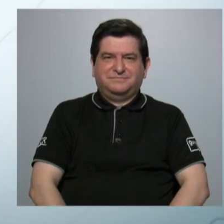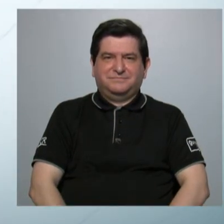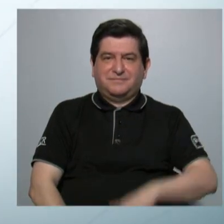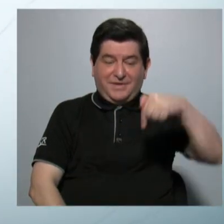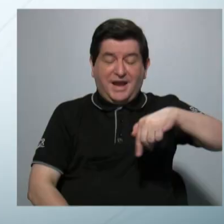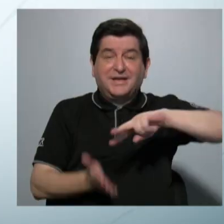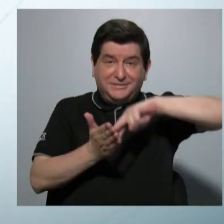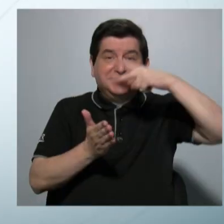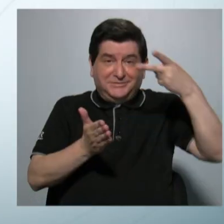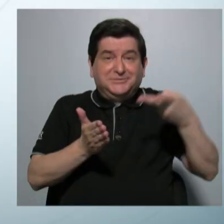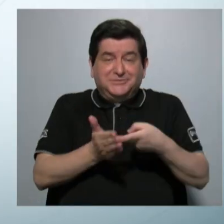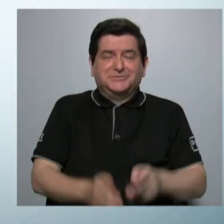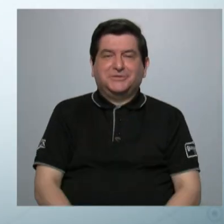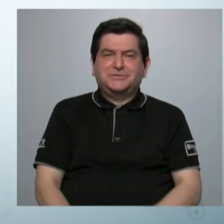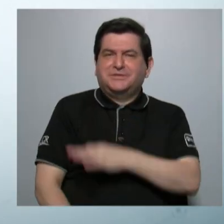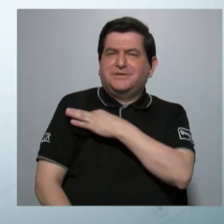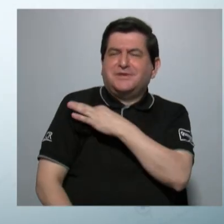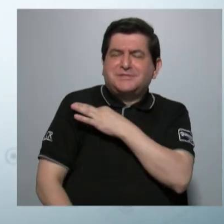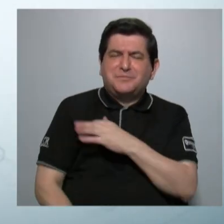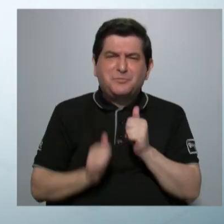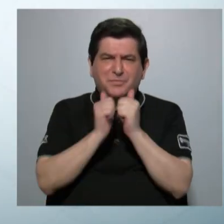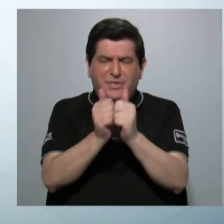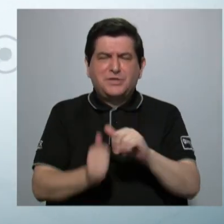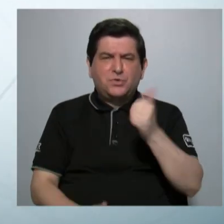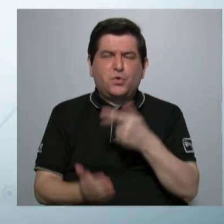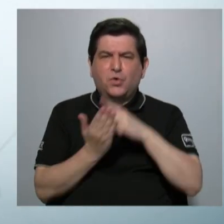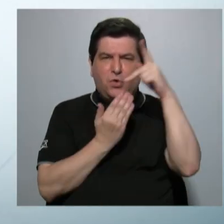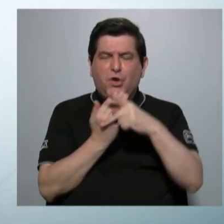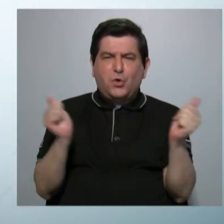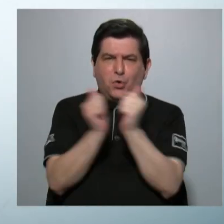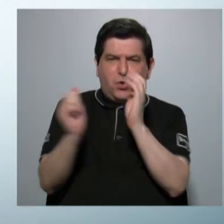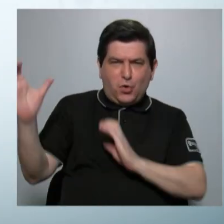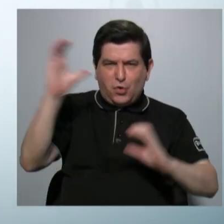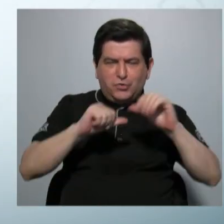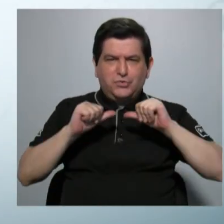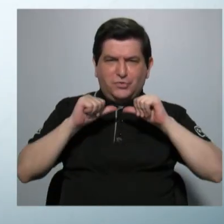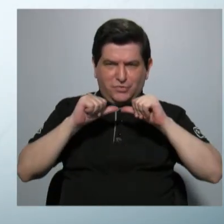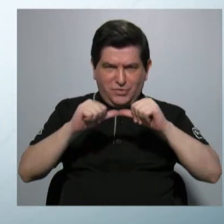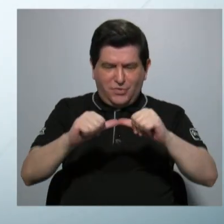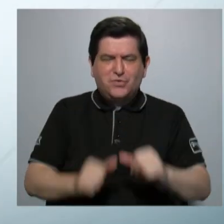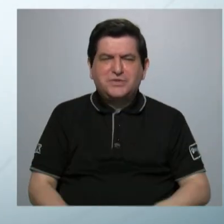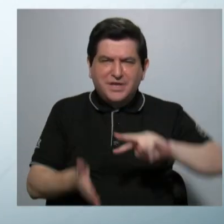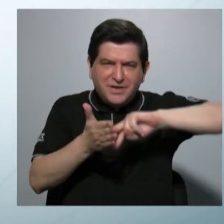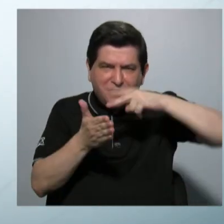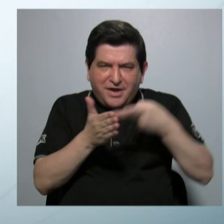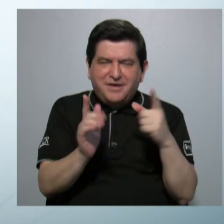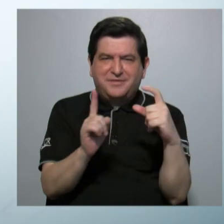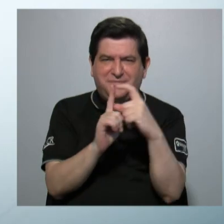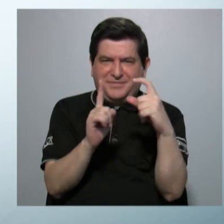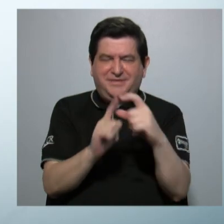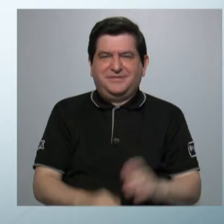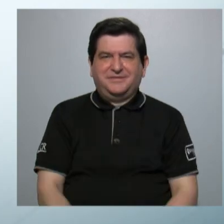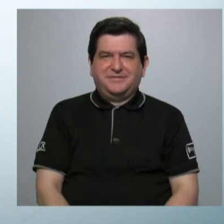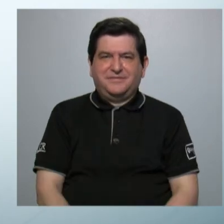Esto fue Conceptos. Les invito a acompañarnos en otro programa de conciencia y así seguir definiendo